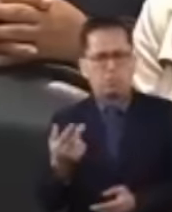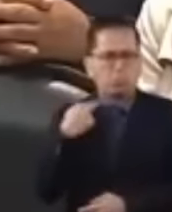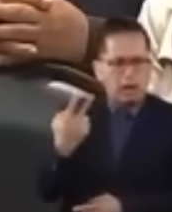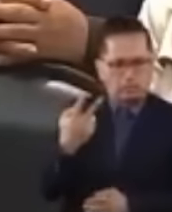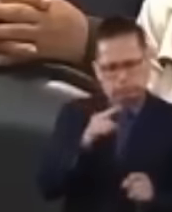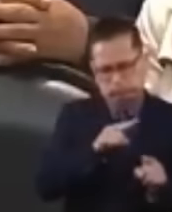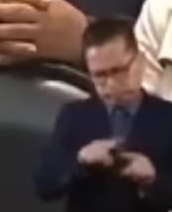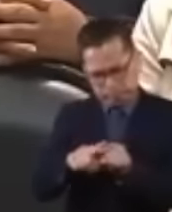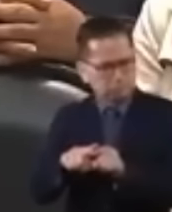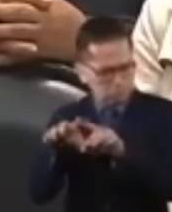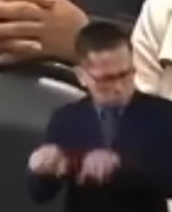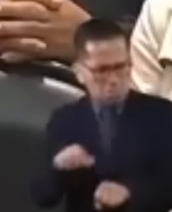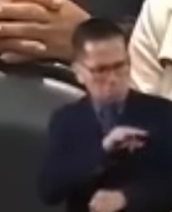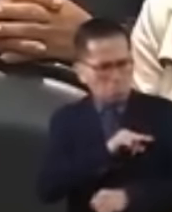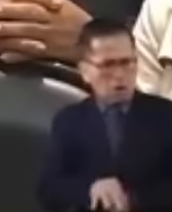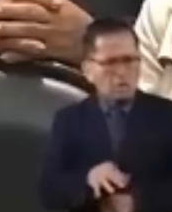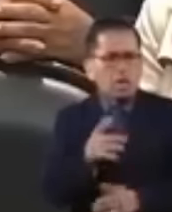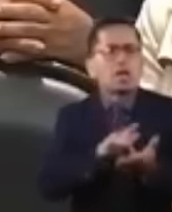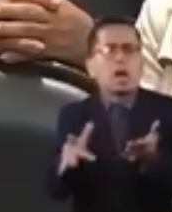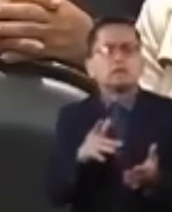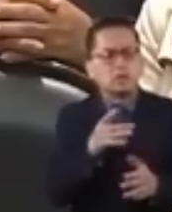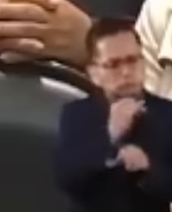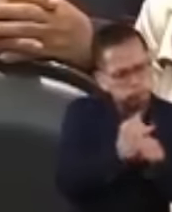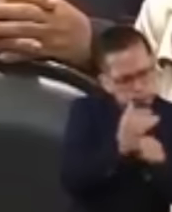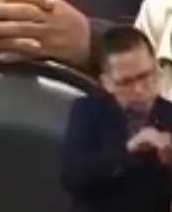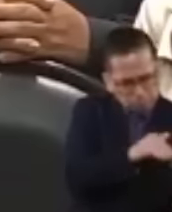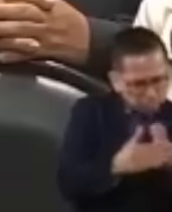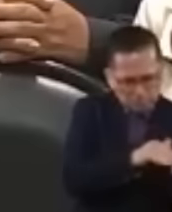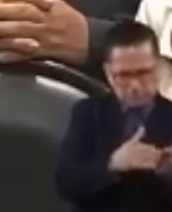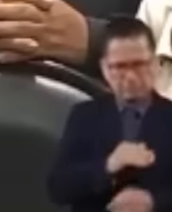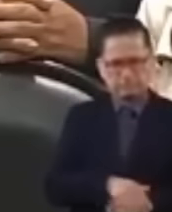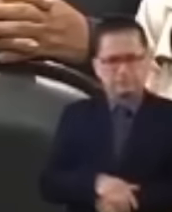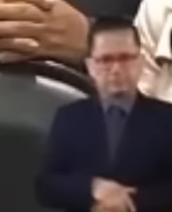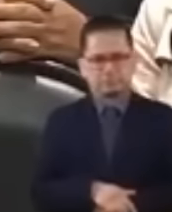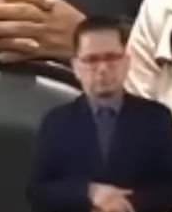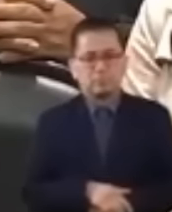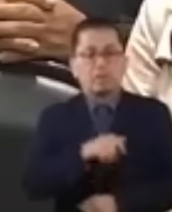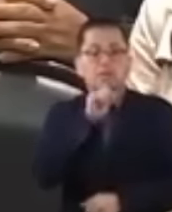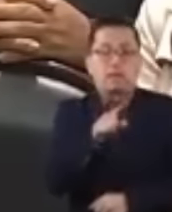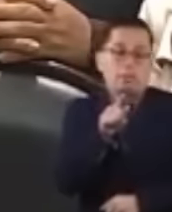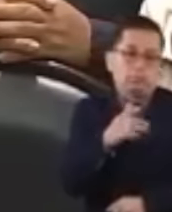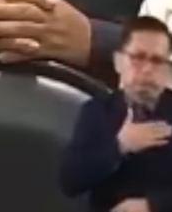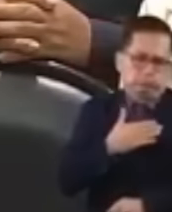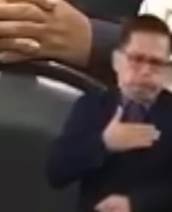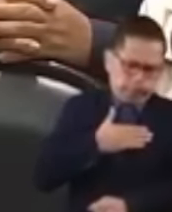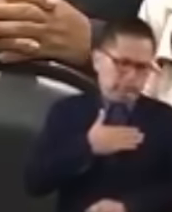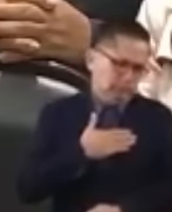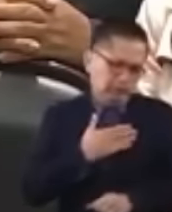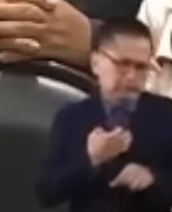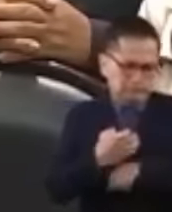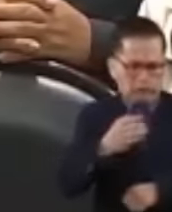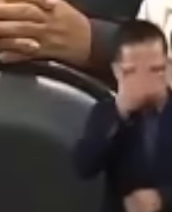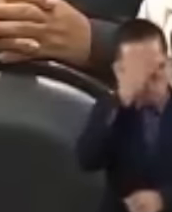México. Y por otro lado, para mi tierra, Coahuila, más allá de colores